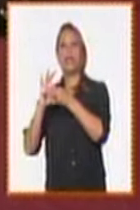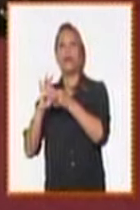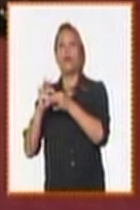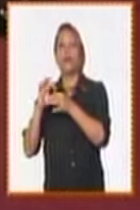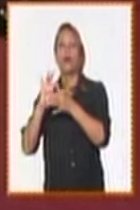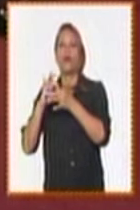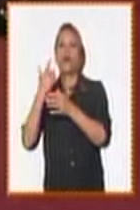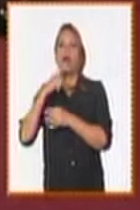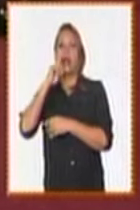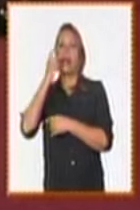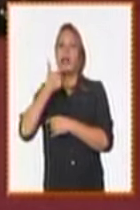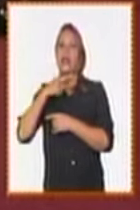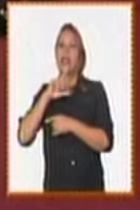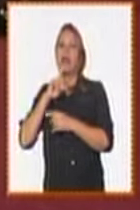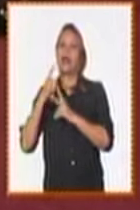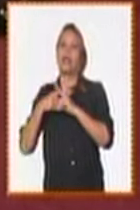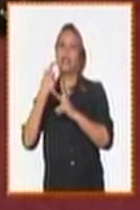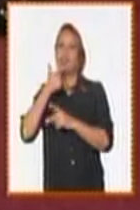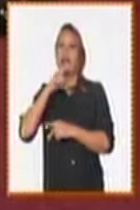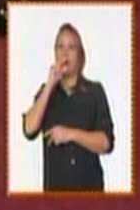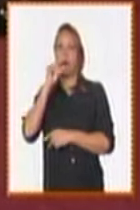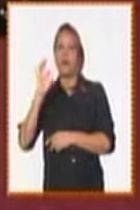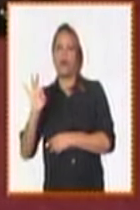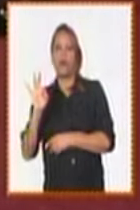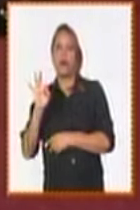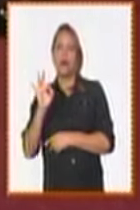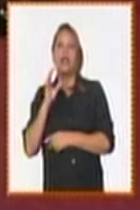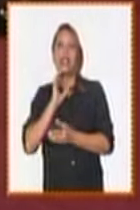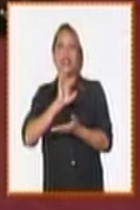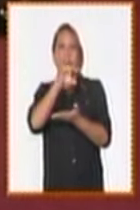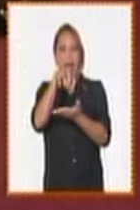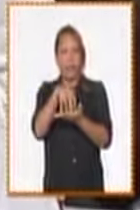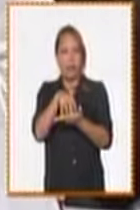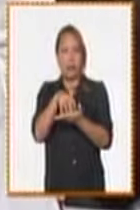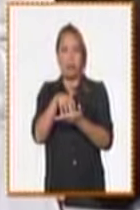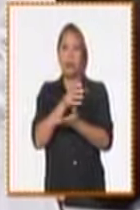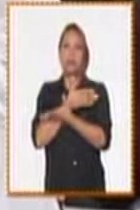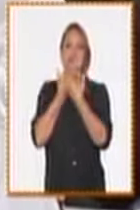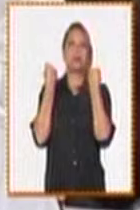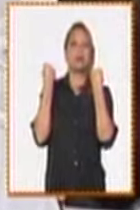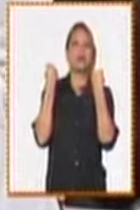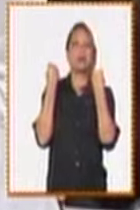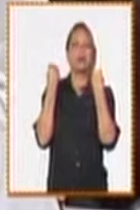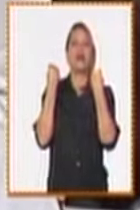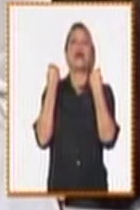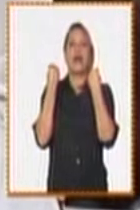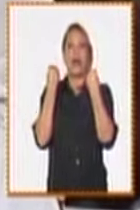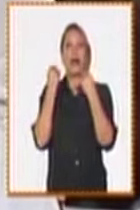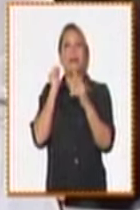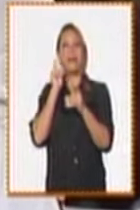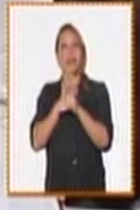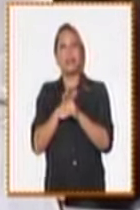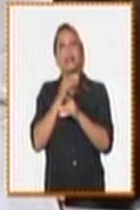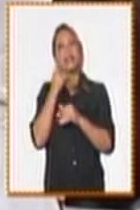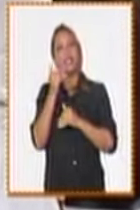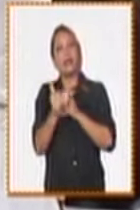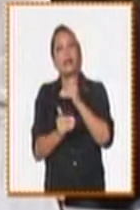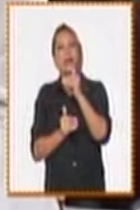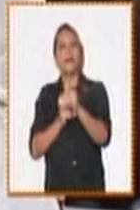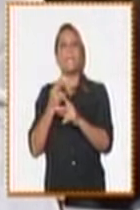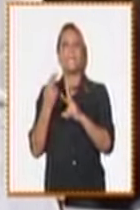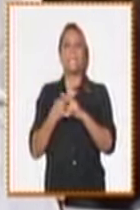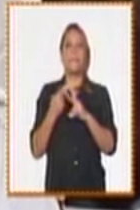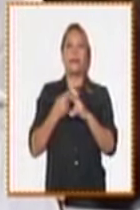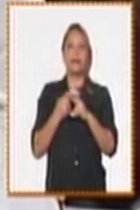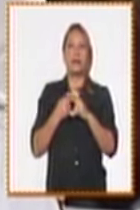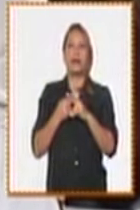lugar estuvo fundada la villa, pero desapareció. Y es entonces cuando Bayamo comienza a adquirir preponderancia